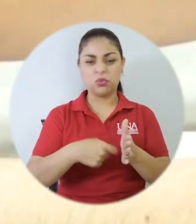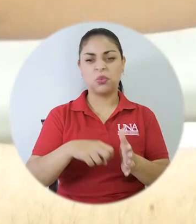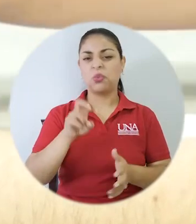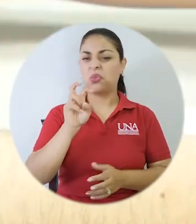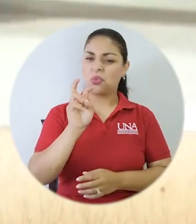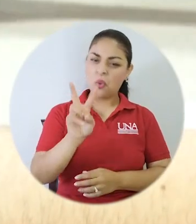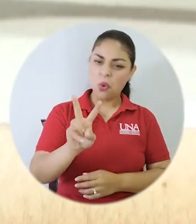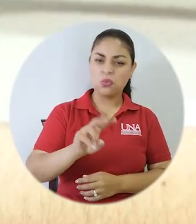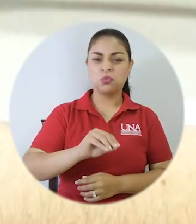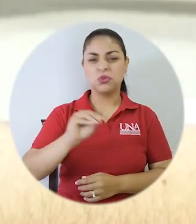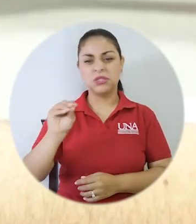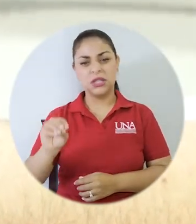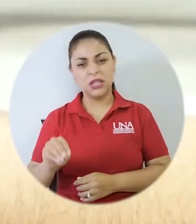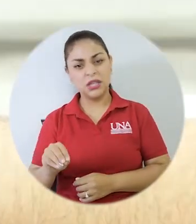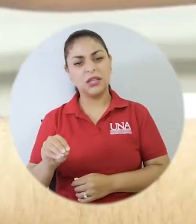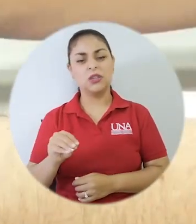2%